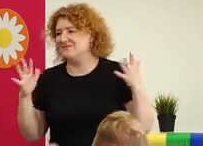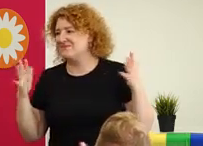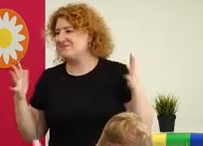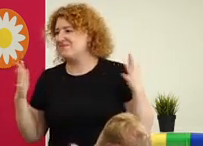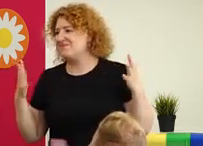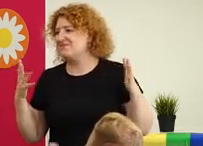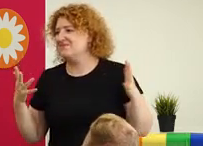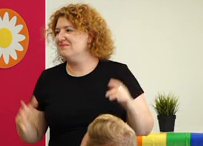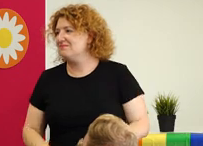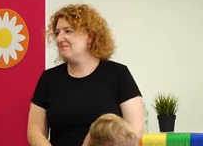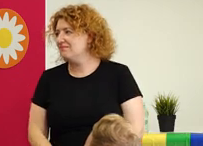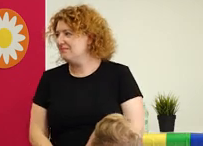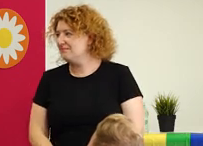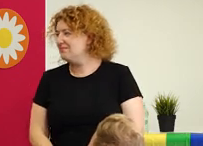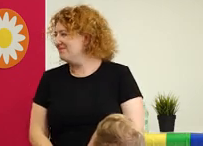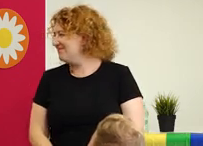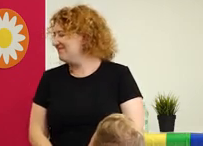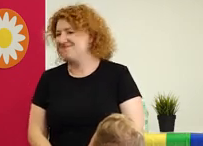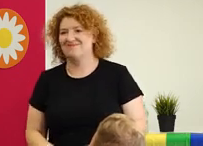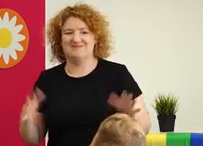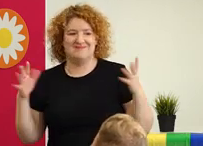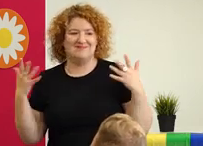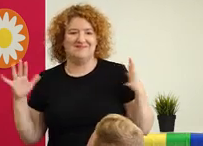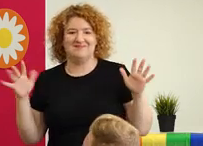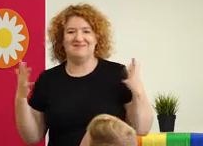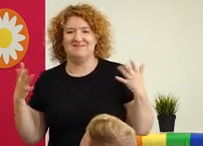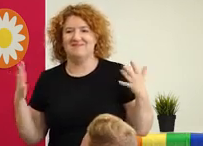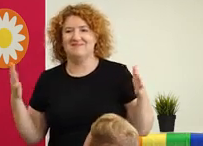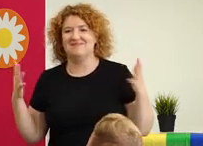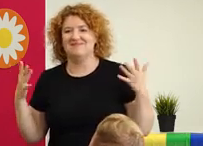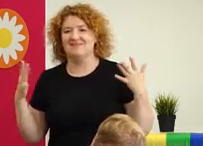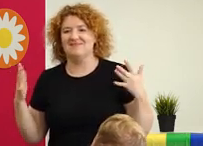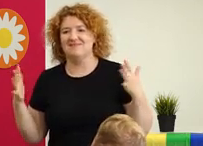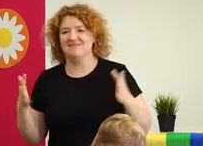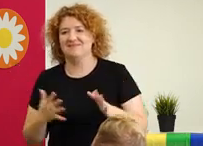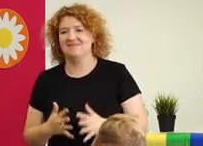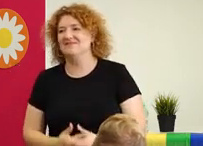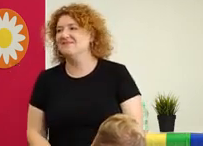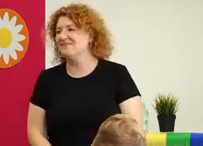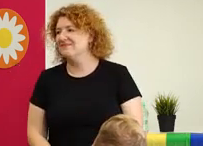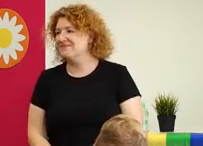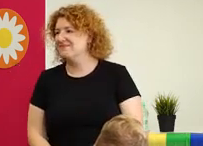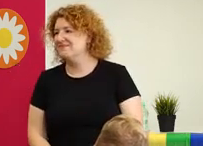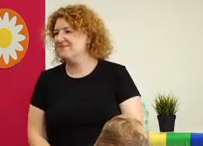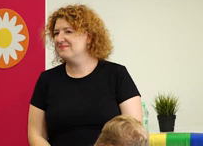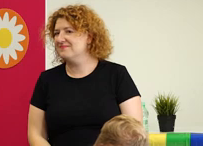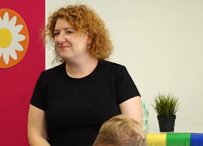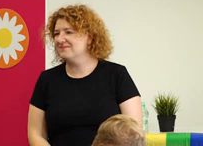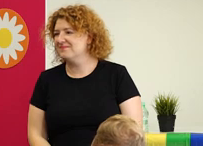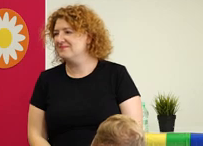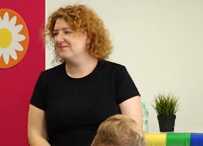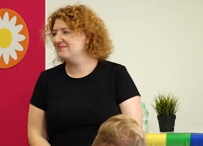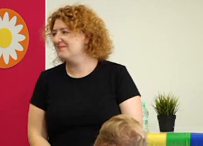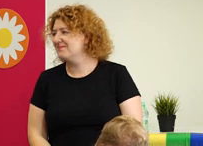las compañeras porque creo que es súper necesario. Súper, súper.